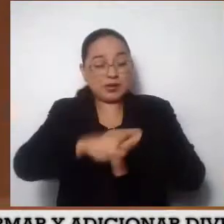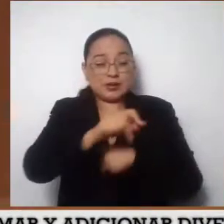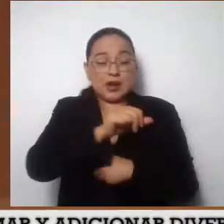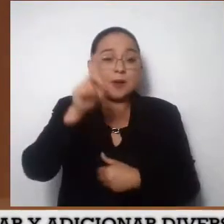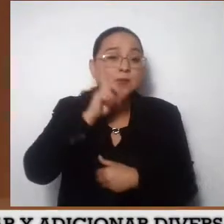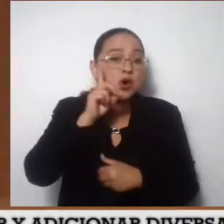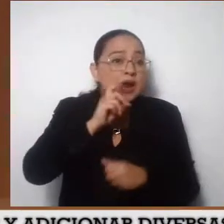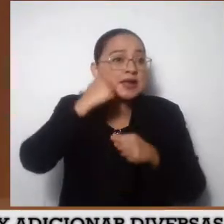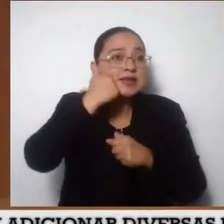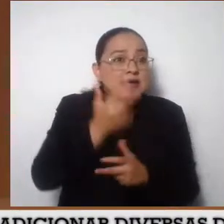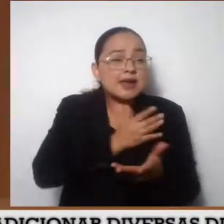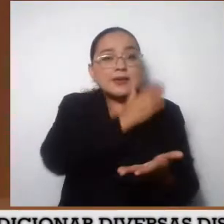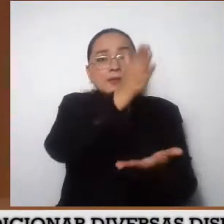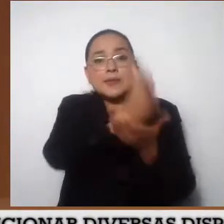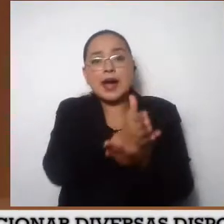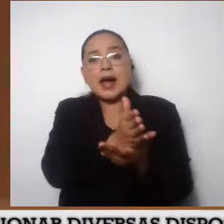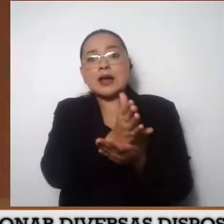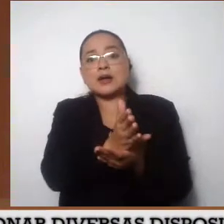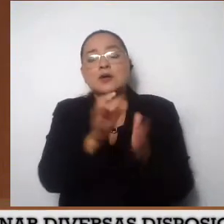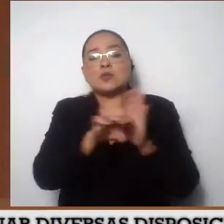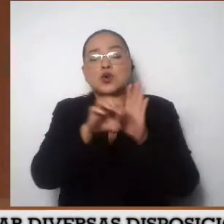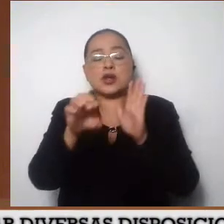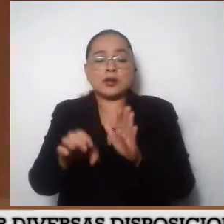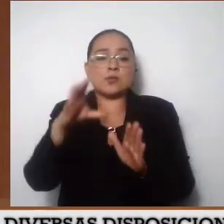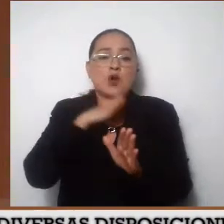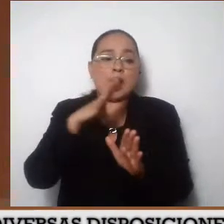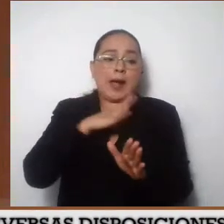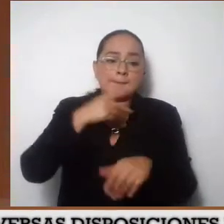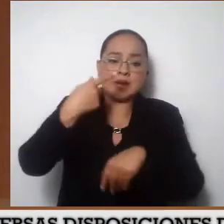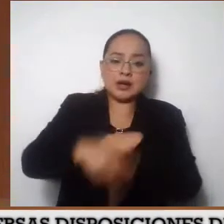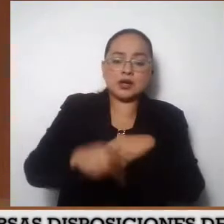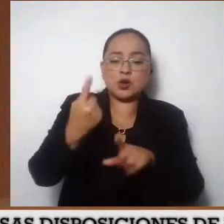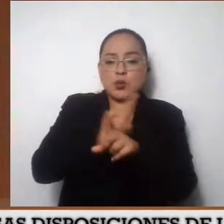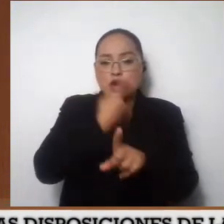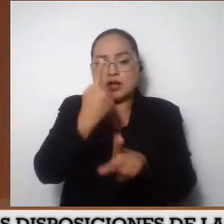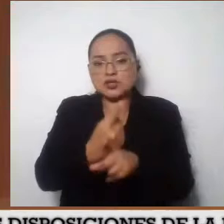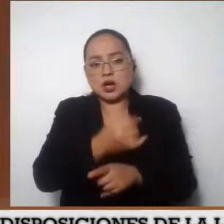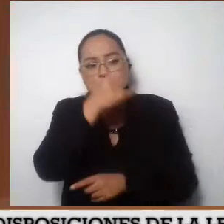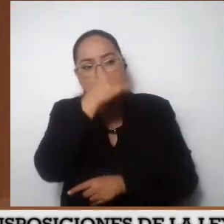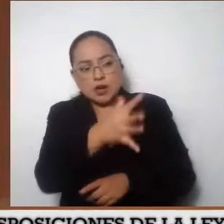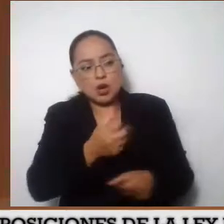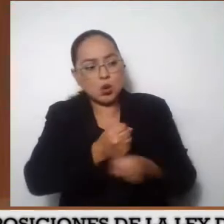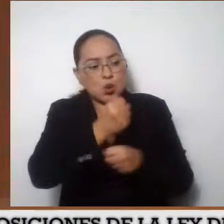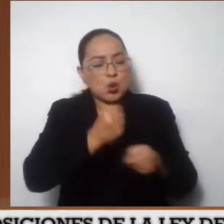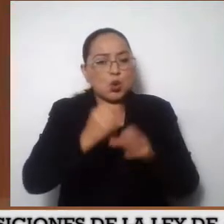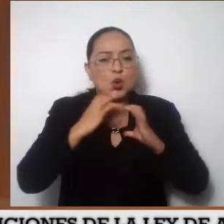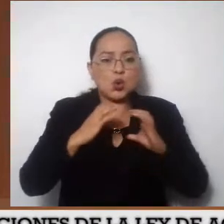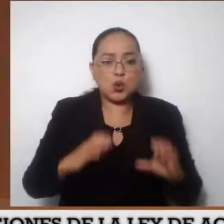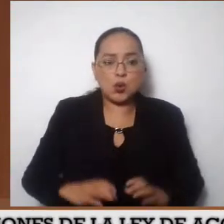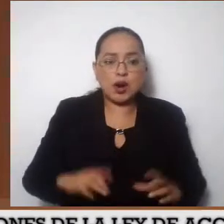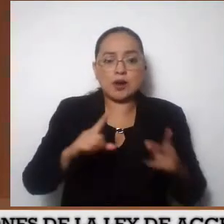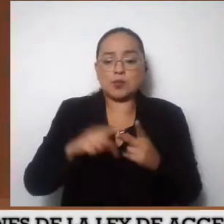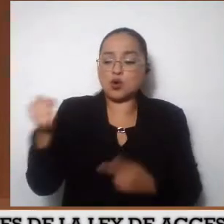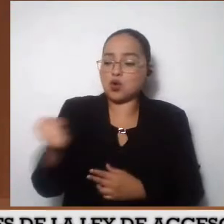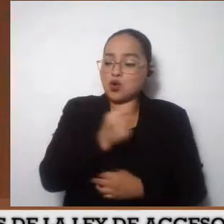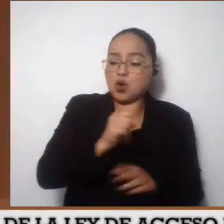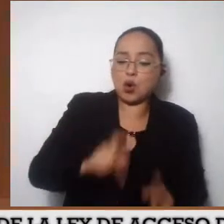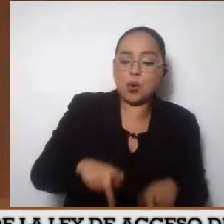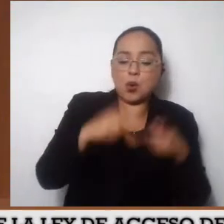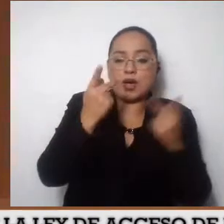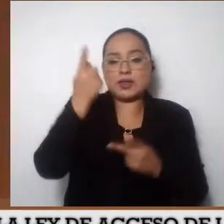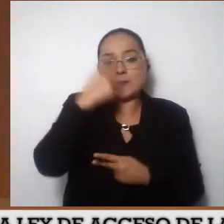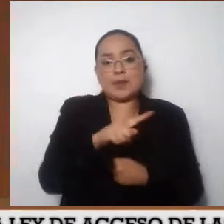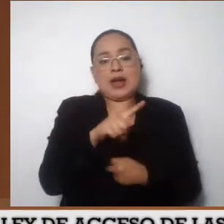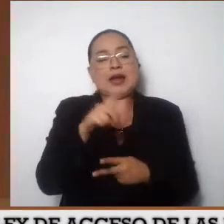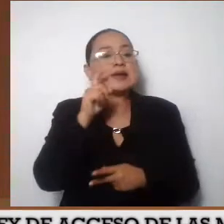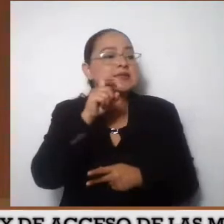el viaje, como son las violaciones, los maltratos verbales y físicos, la trata de personas con fines de explotación